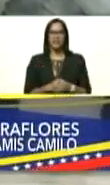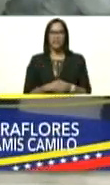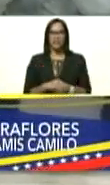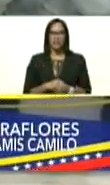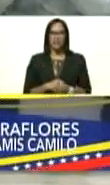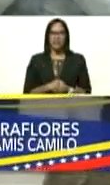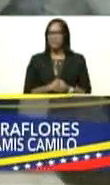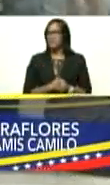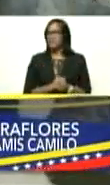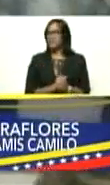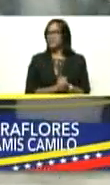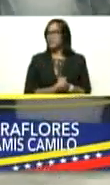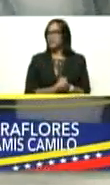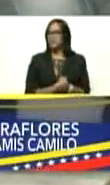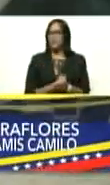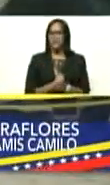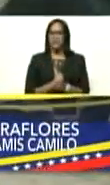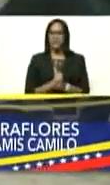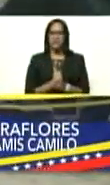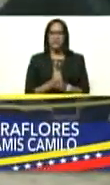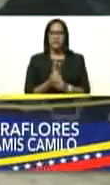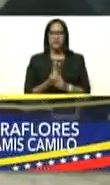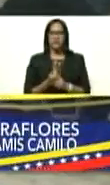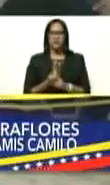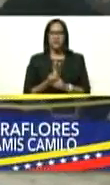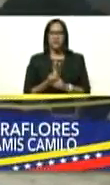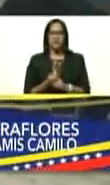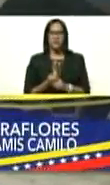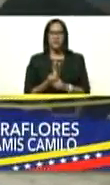Estado venezolano. Vamos a escucharlo. Vamos a ver.